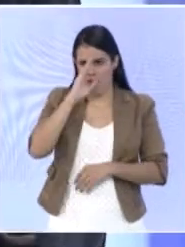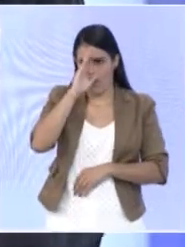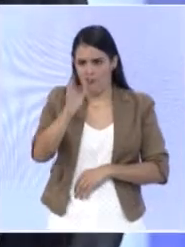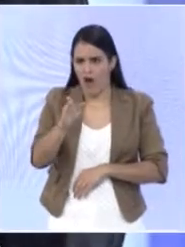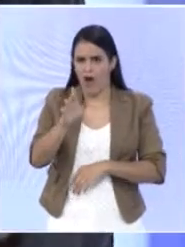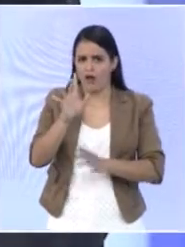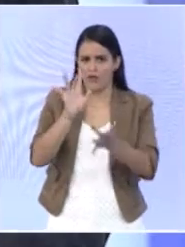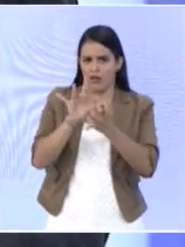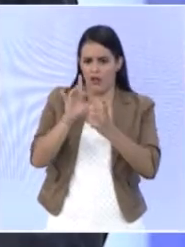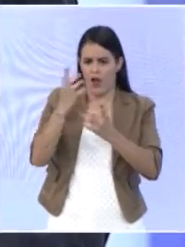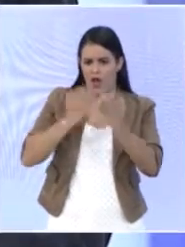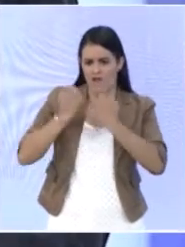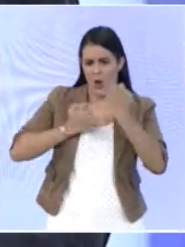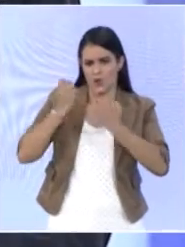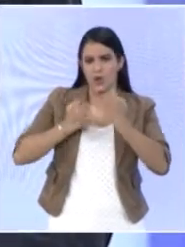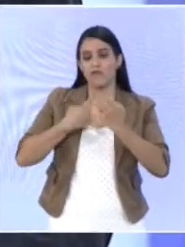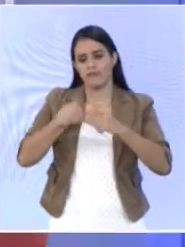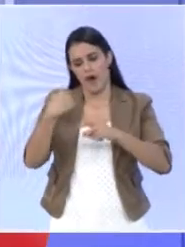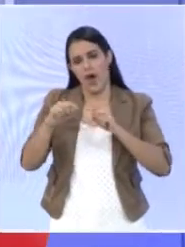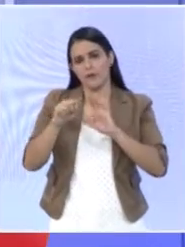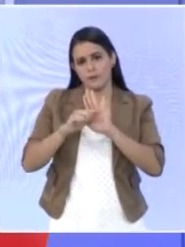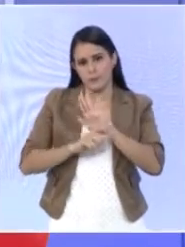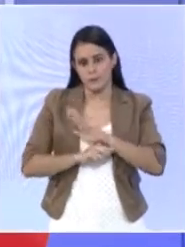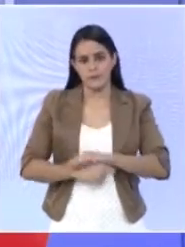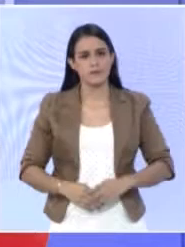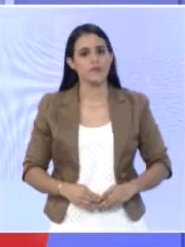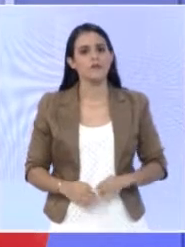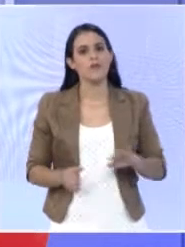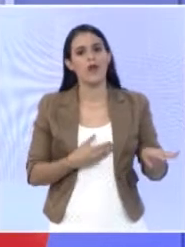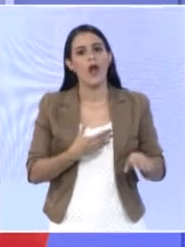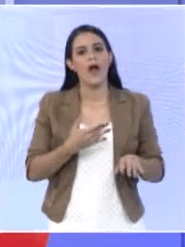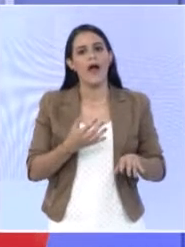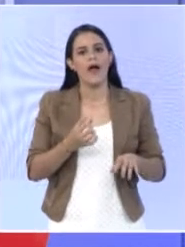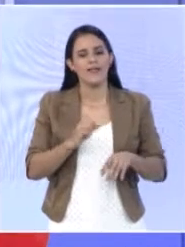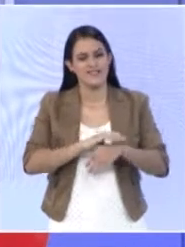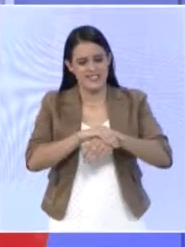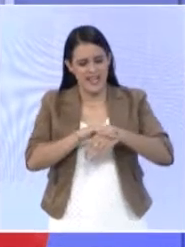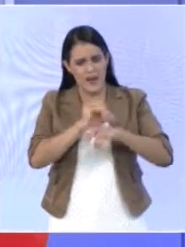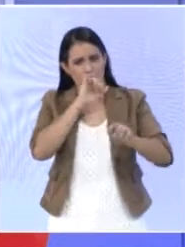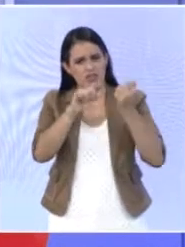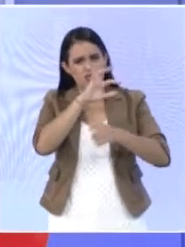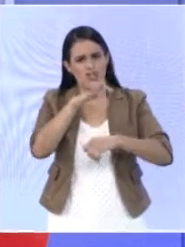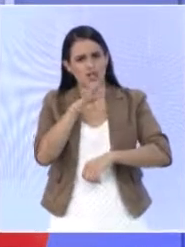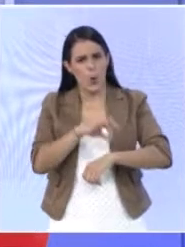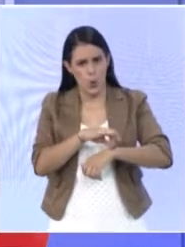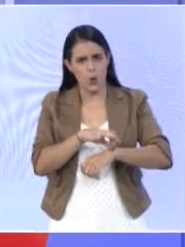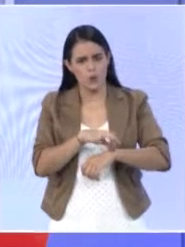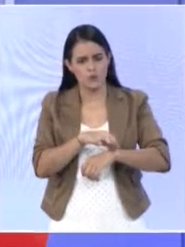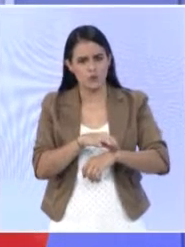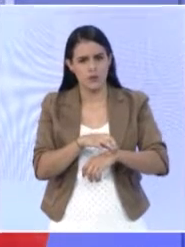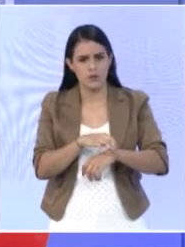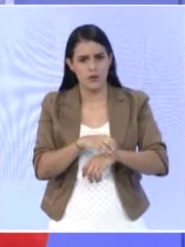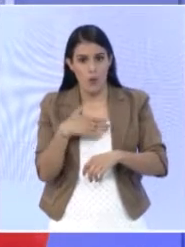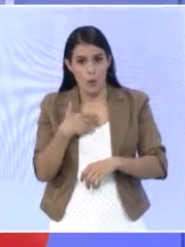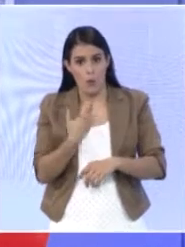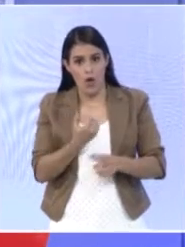diagnóstico y les colocan el tratamiento además también sobre el uso de repelentes hablamos de repelentes porque son sin duda